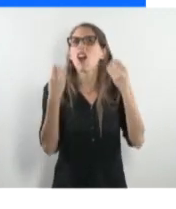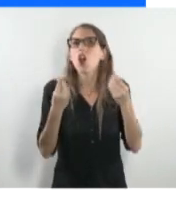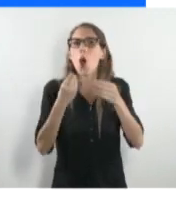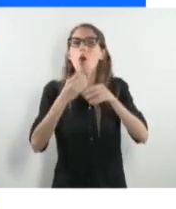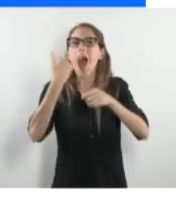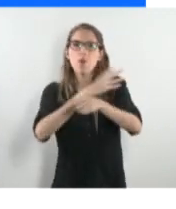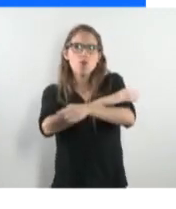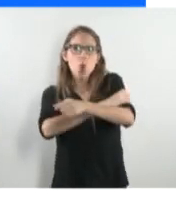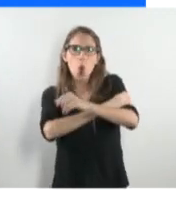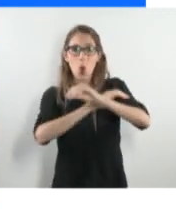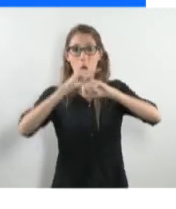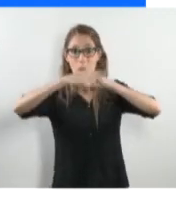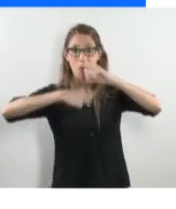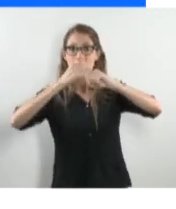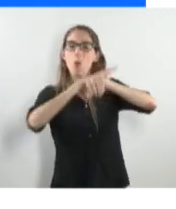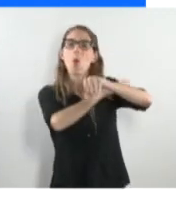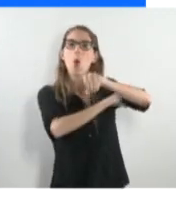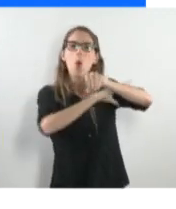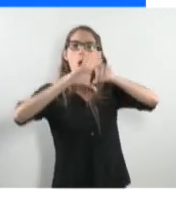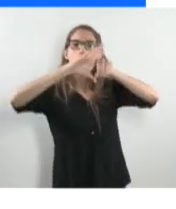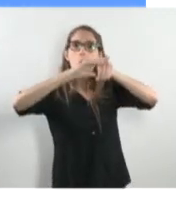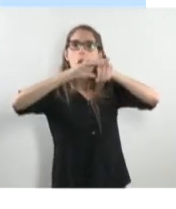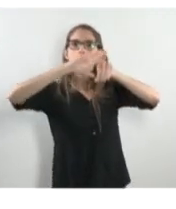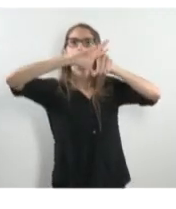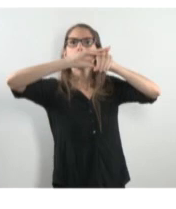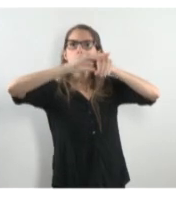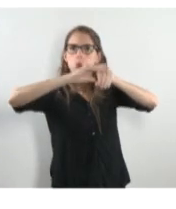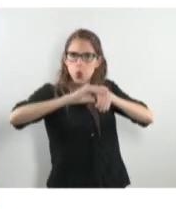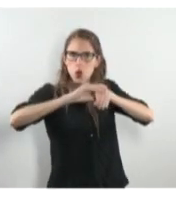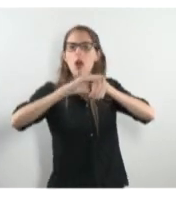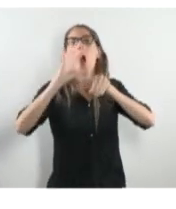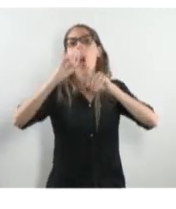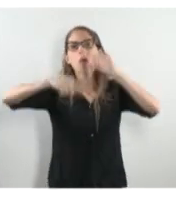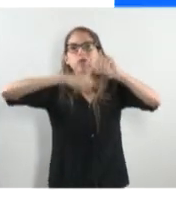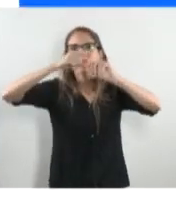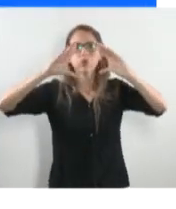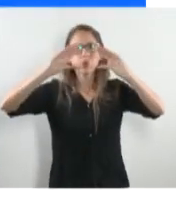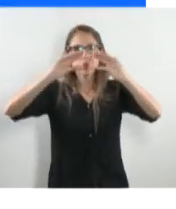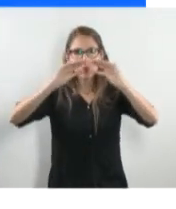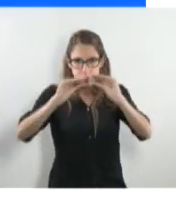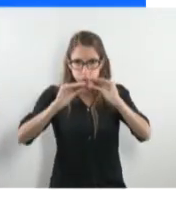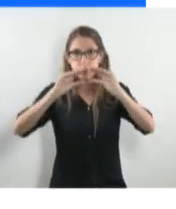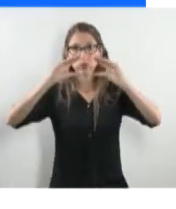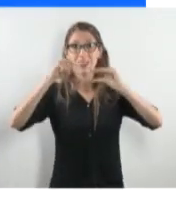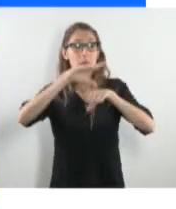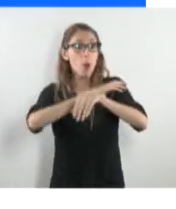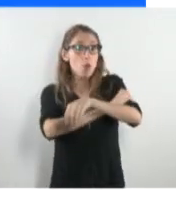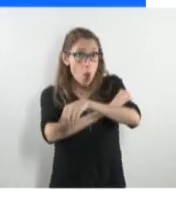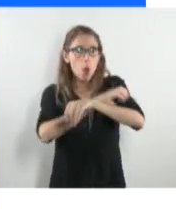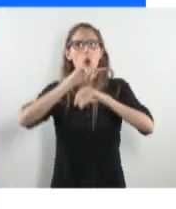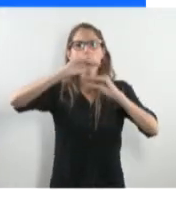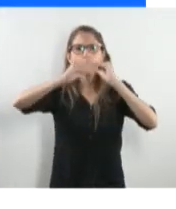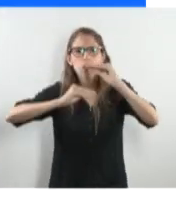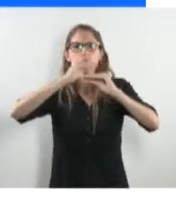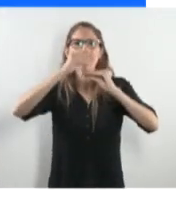liso presente en la superficie del vaso sanguíneo o bien rodeando a este. El músculo liso de la pared vascular está inervado por el